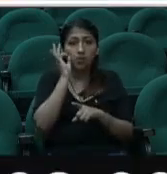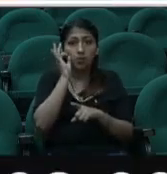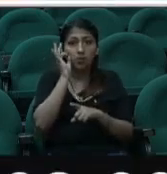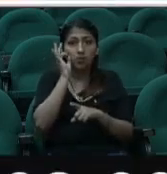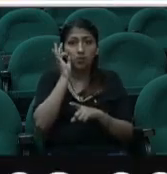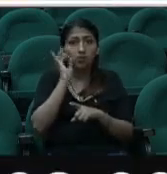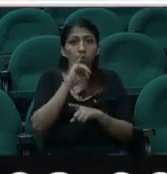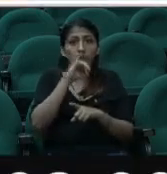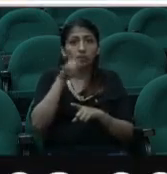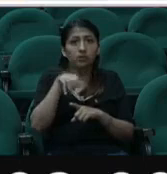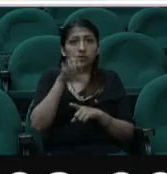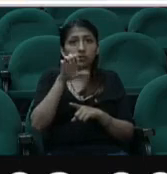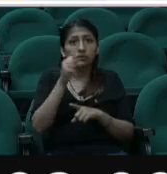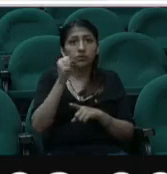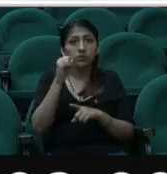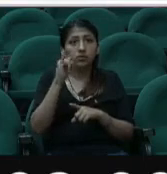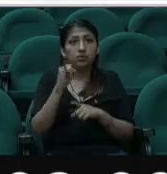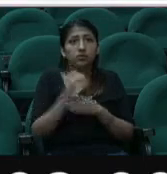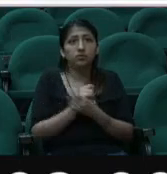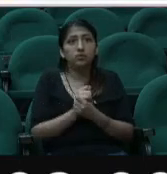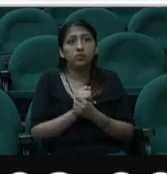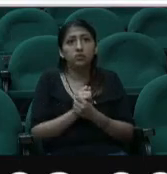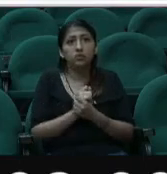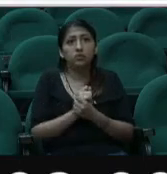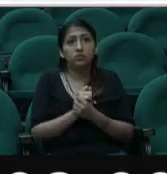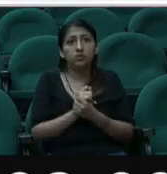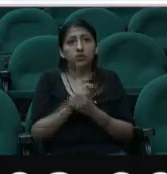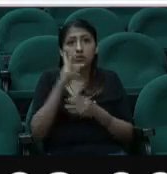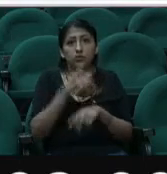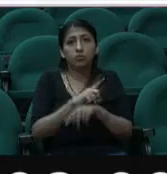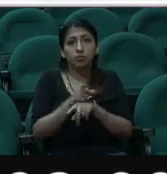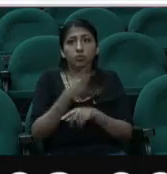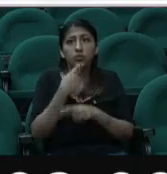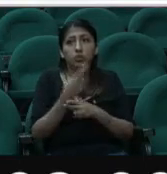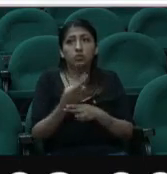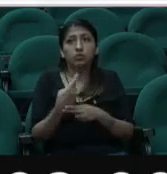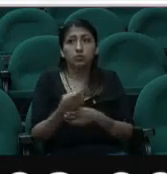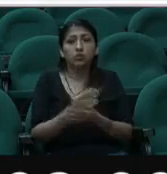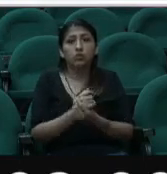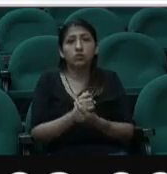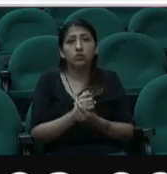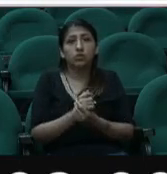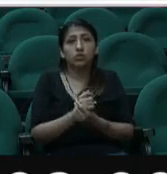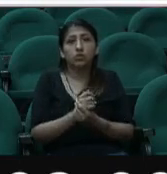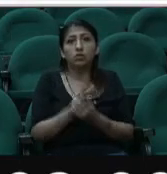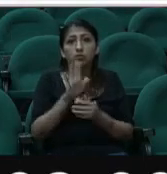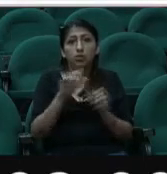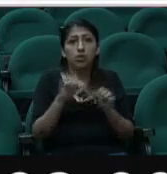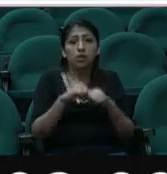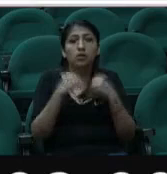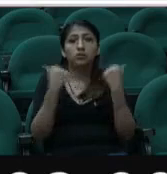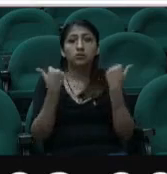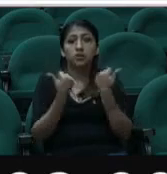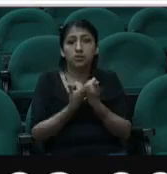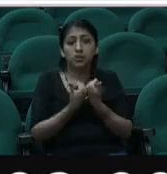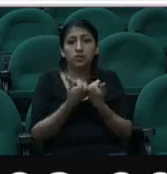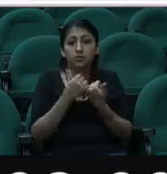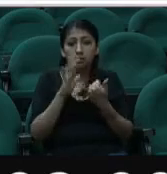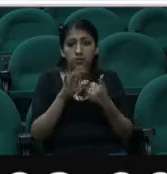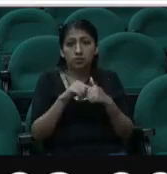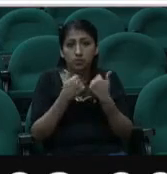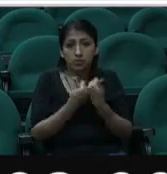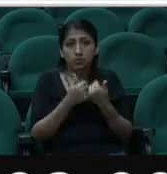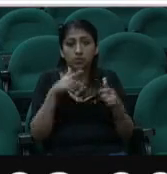jesse en helmand es la siguiente tiene dos minutos para su respuesta en función de los asambleístas es la función de los